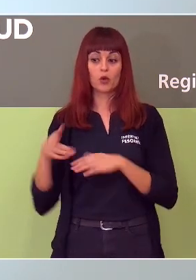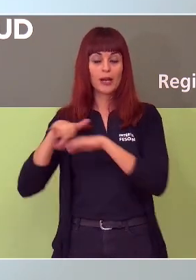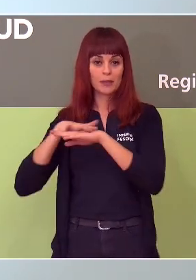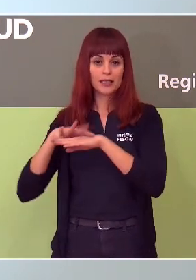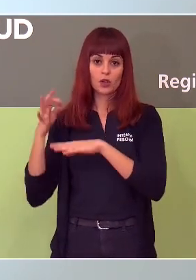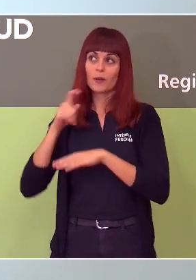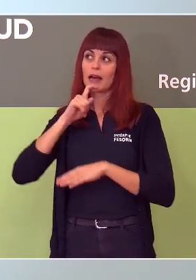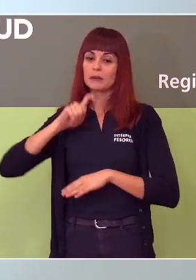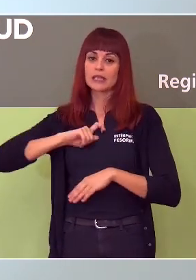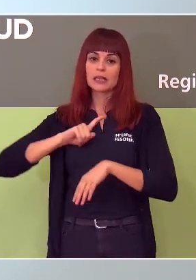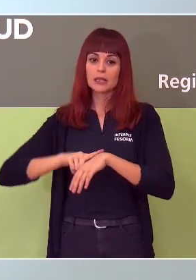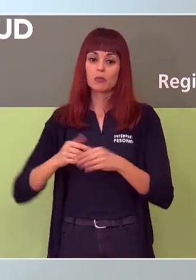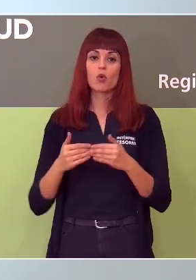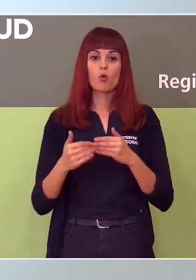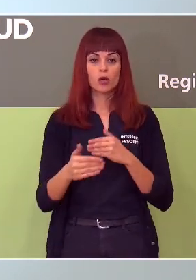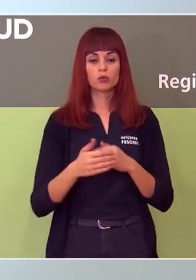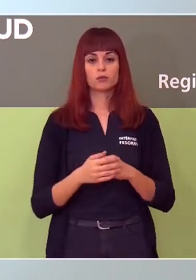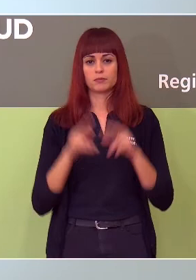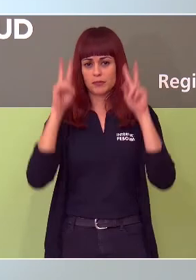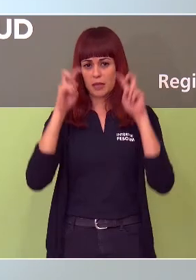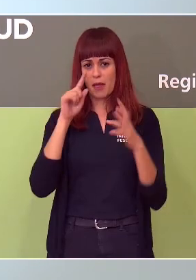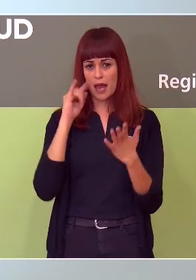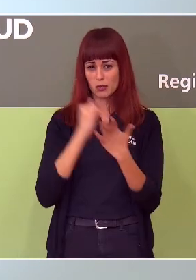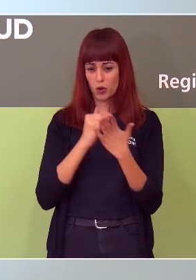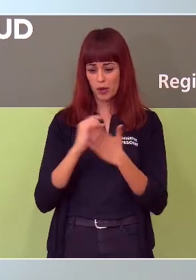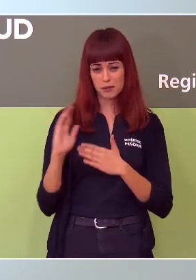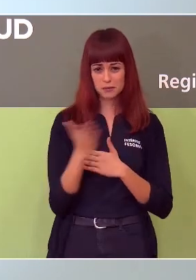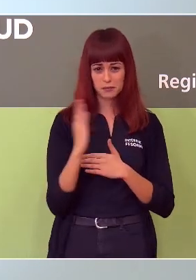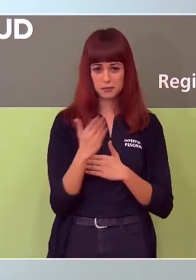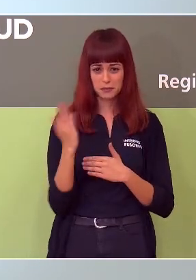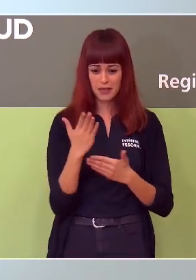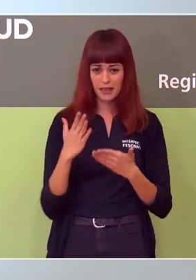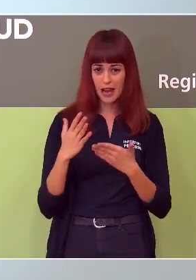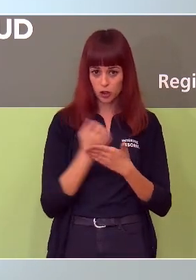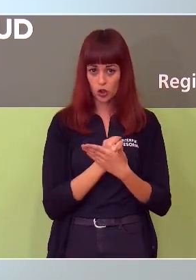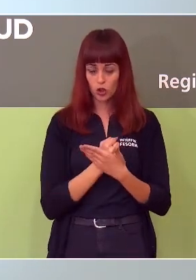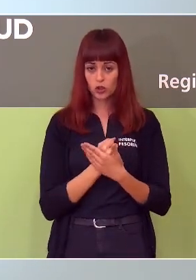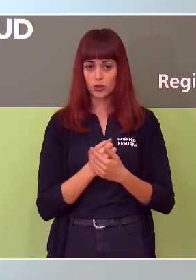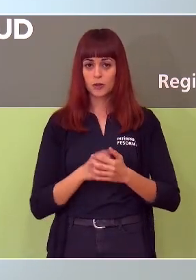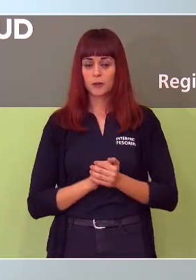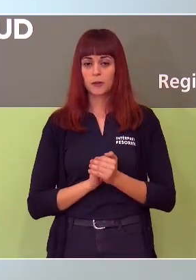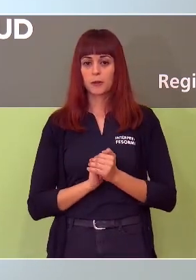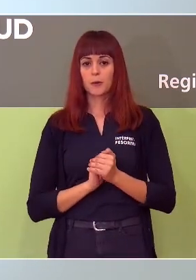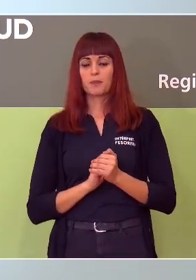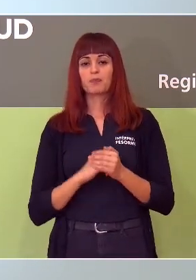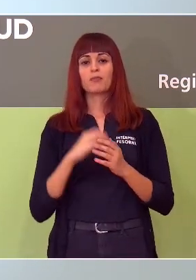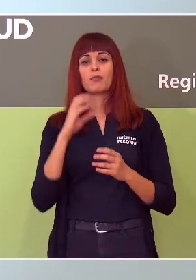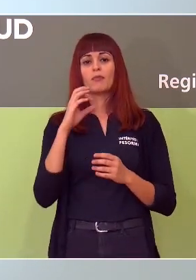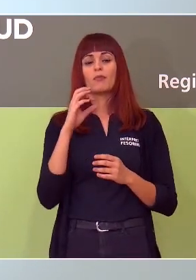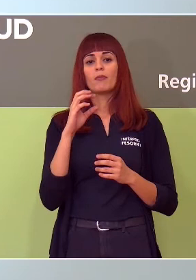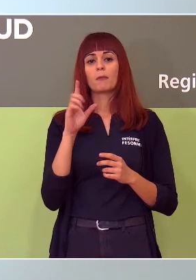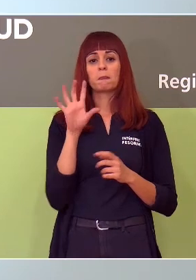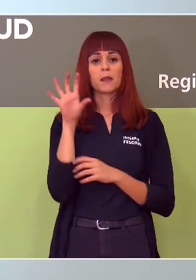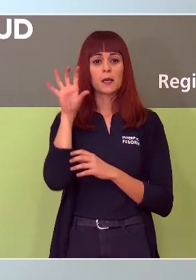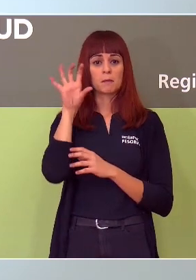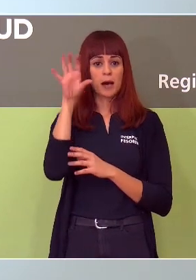tiempos. Respecto a los test masivos, en principio. El tema del test masivo que se ha empleado en Corea, que yo creo que es el país en el que todo el